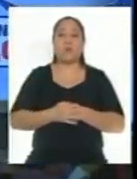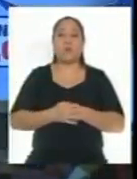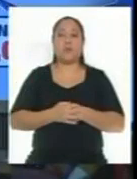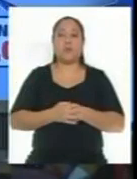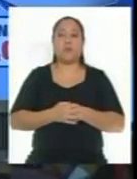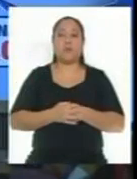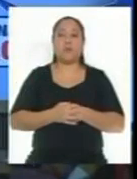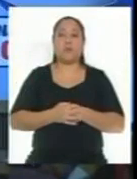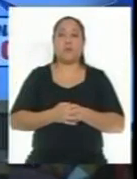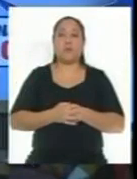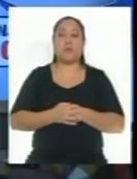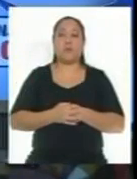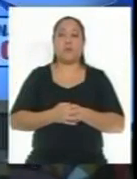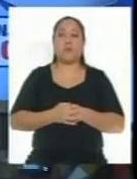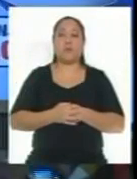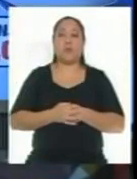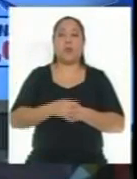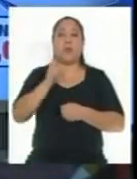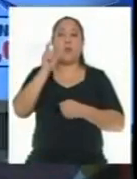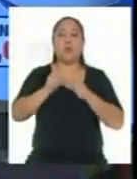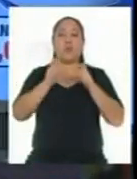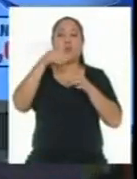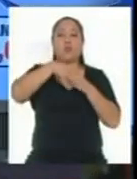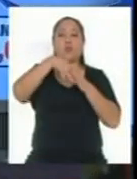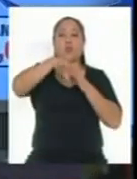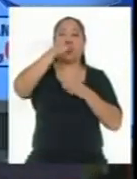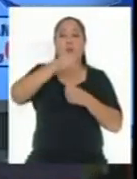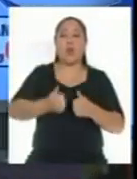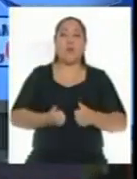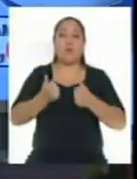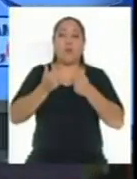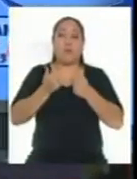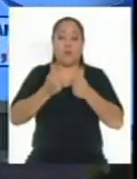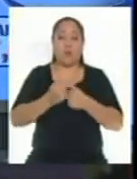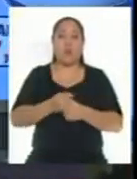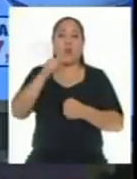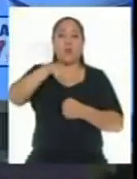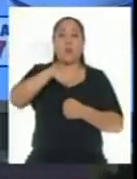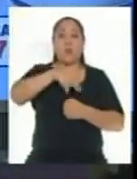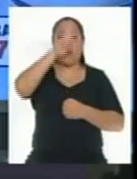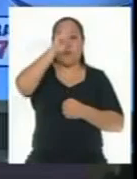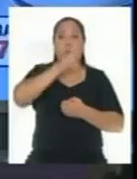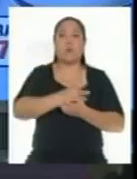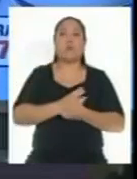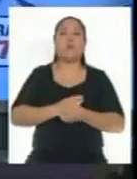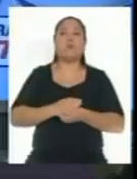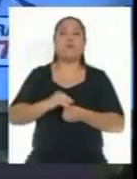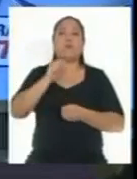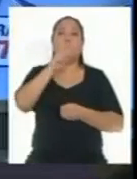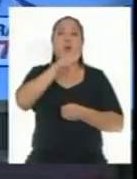25.287.954. Electores residentes en territorio nacional,